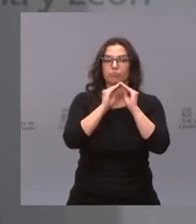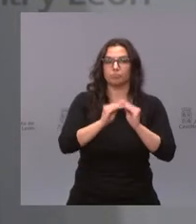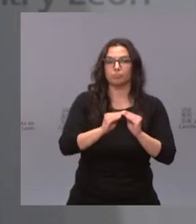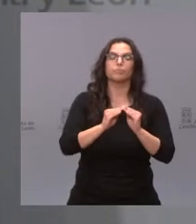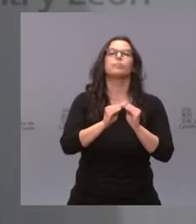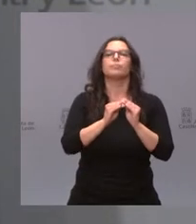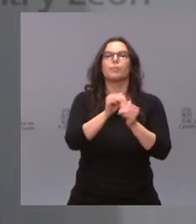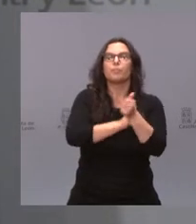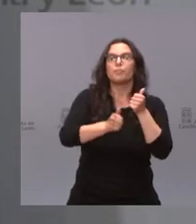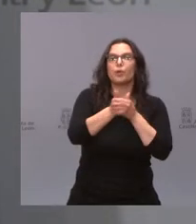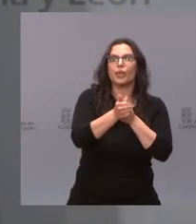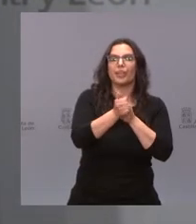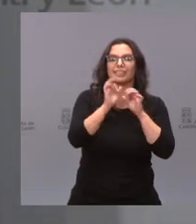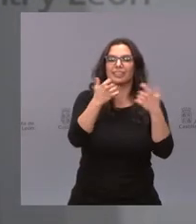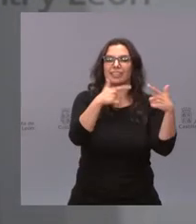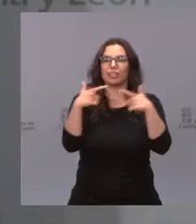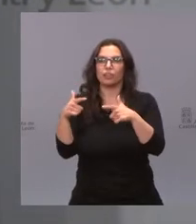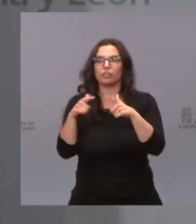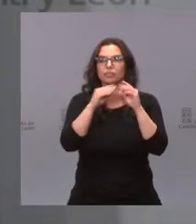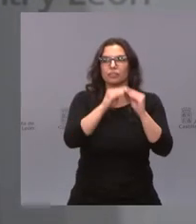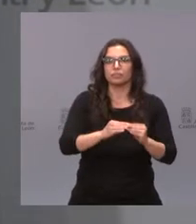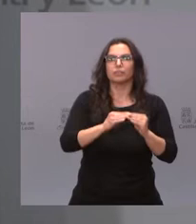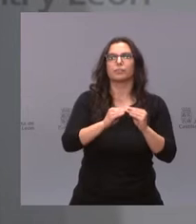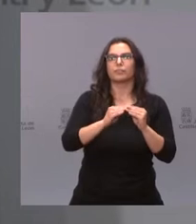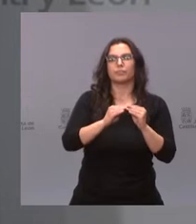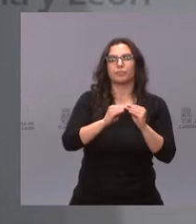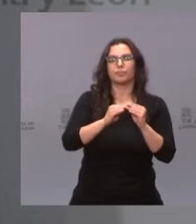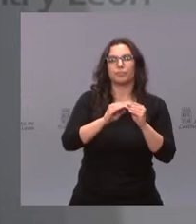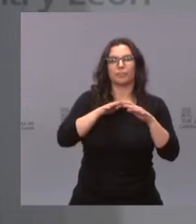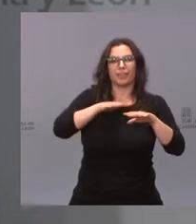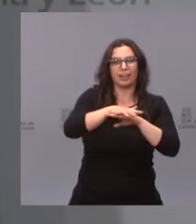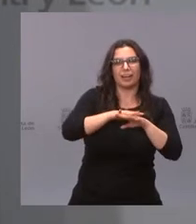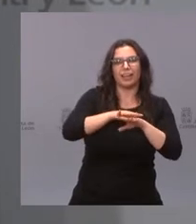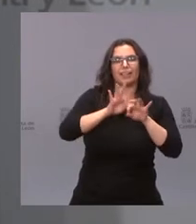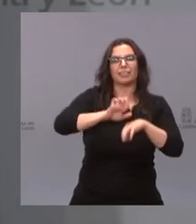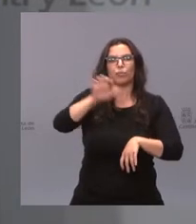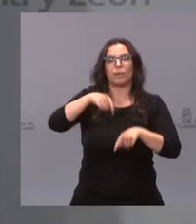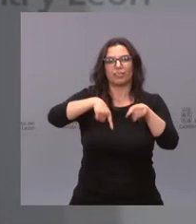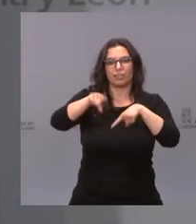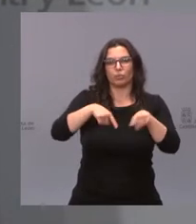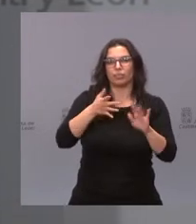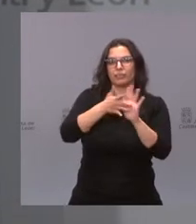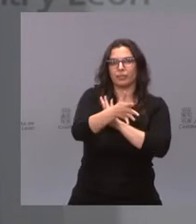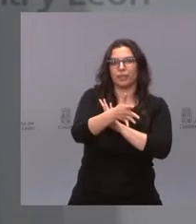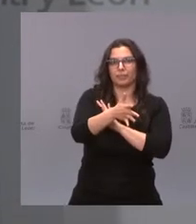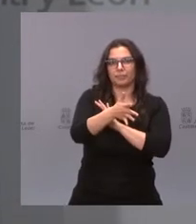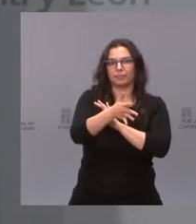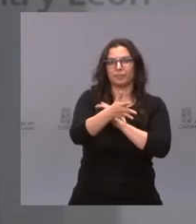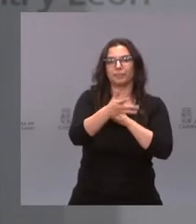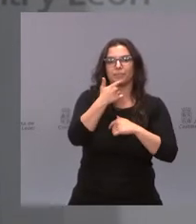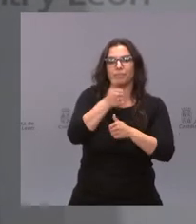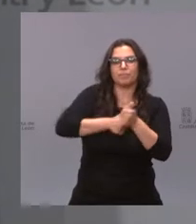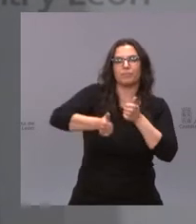prioriza las acciones para el desarrollo y la ampliación de la red transeuropea de transportes. Se trata en este acuerdo de dar